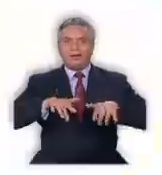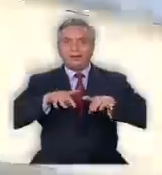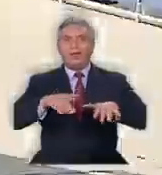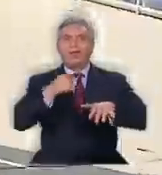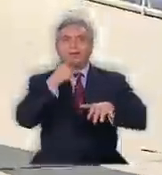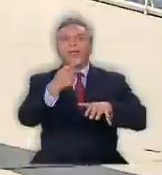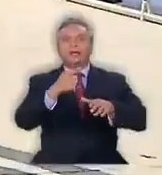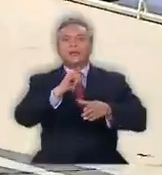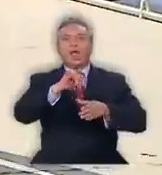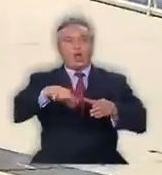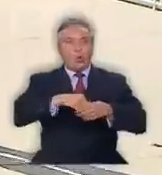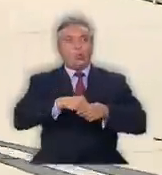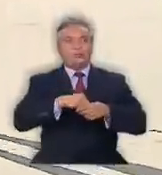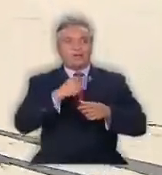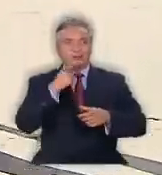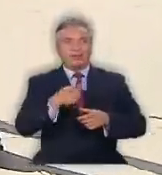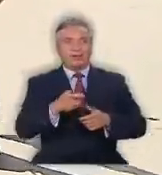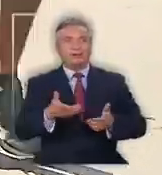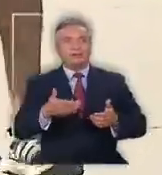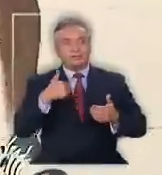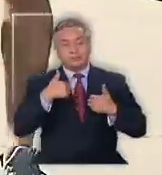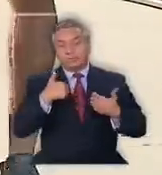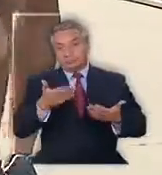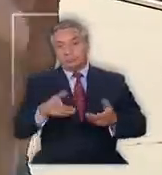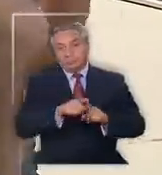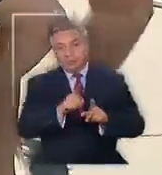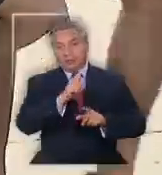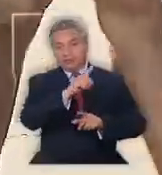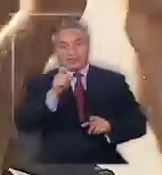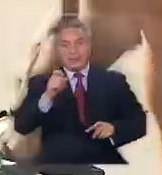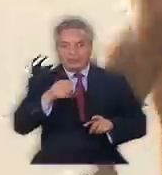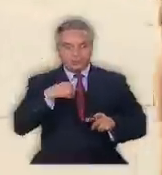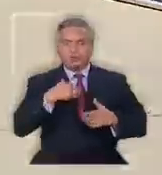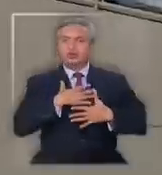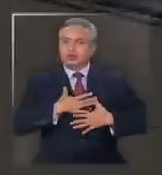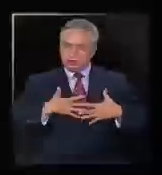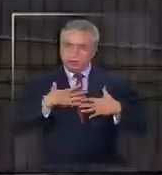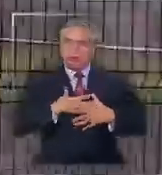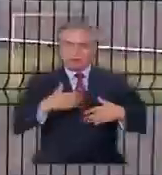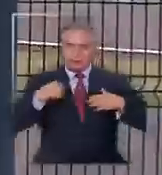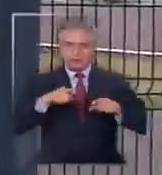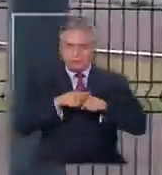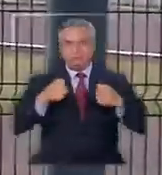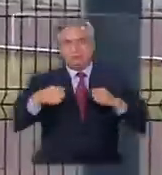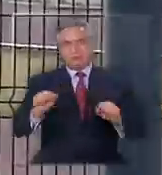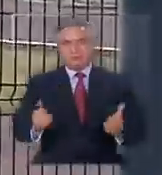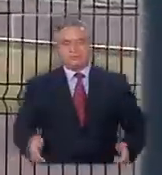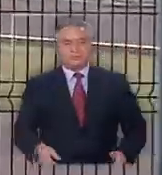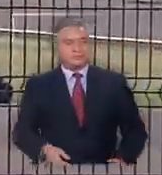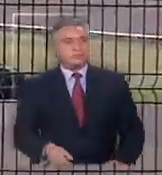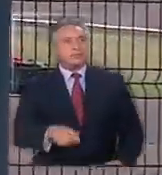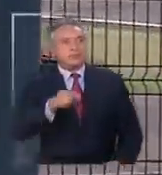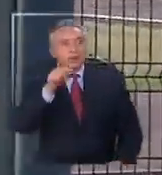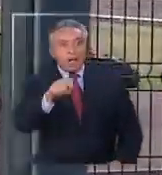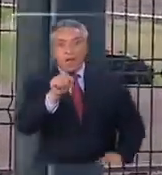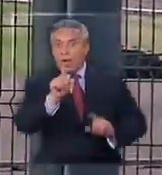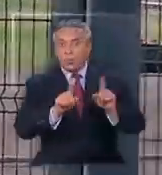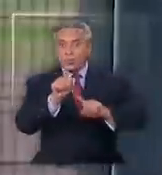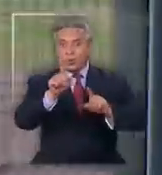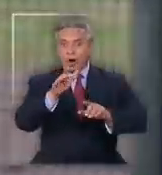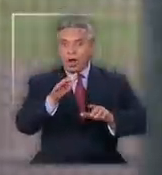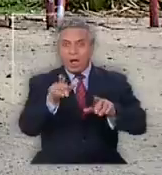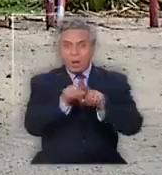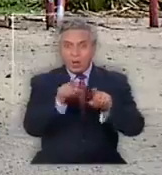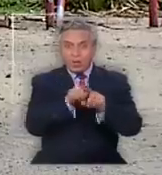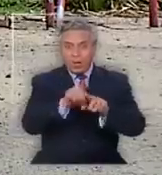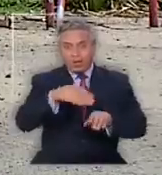inclusiva. Bien, ahora igual no llevábamos el 100, pero contento con el resultado. Pero que para algunos no se mantuvo igual los días posteriores.